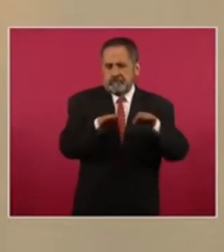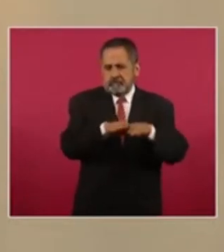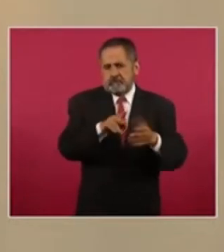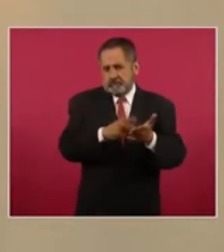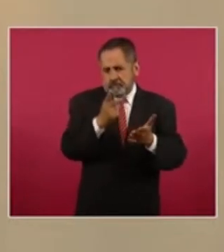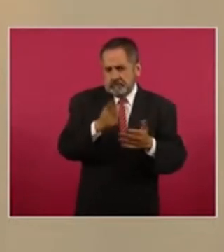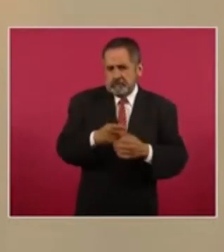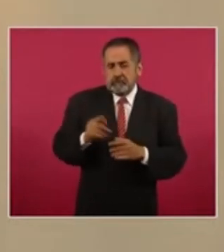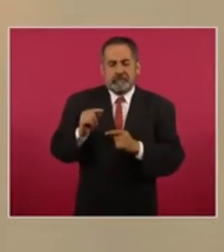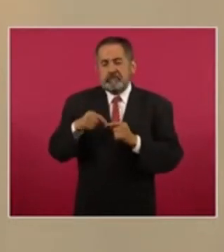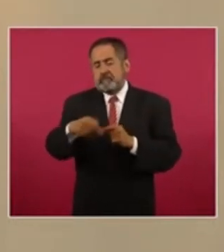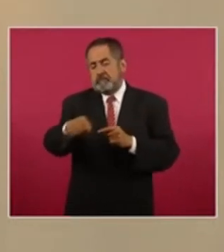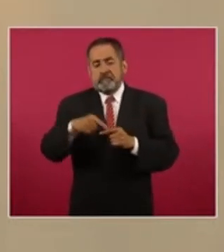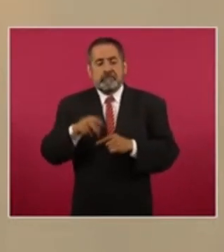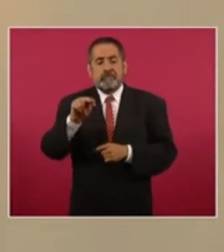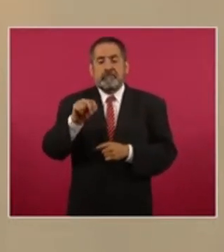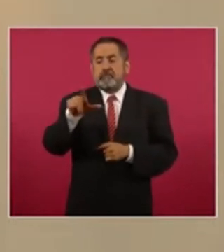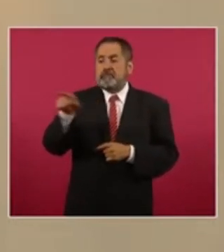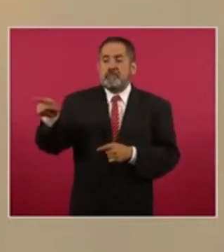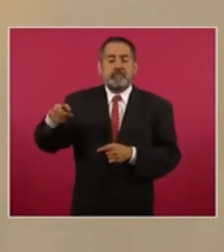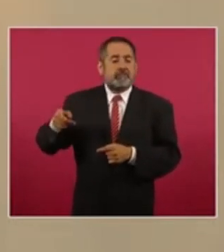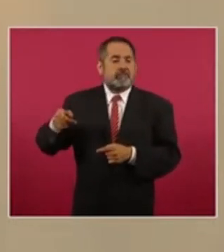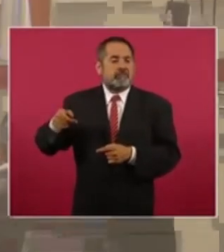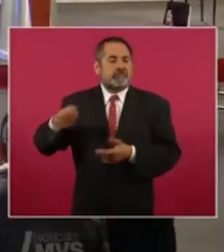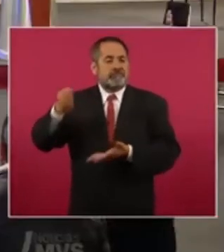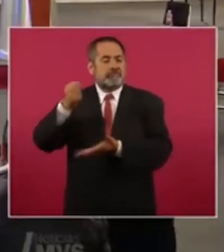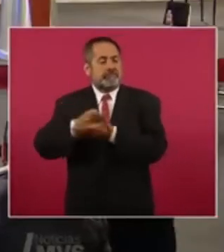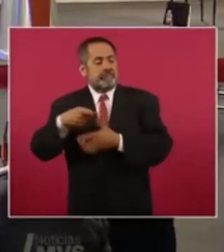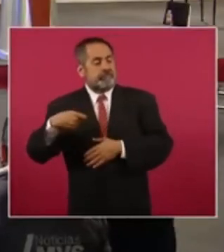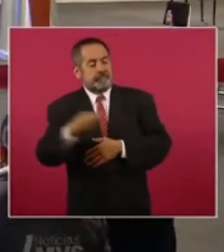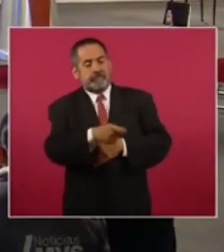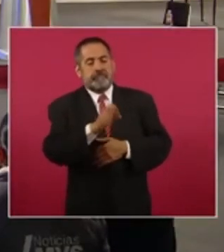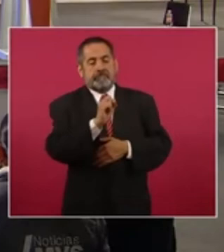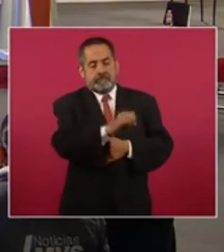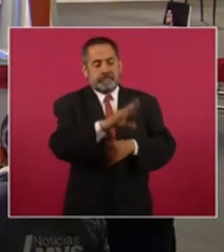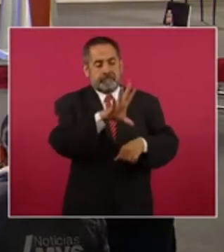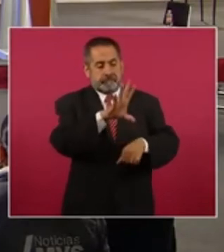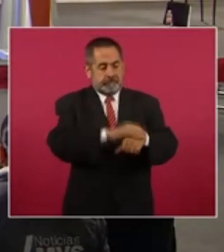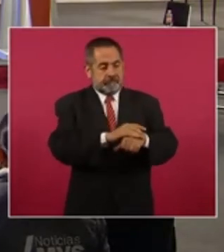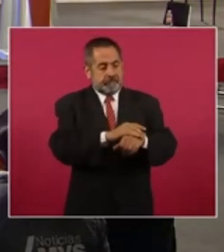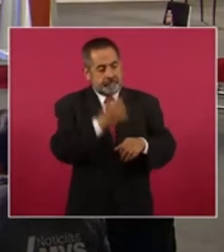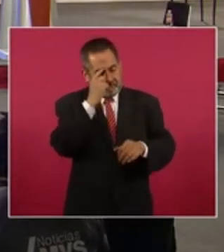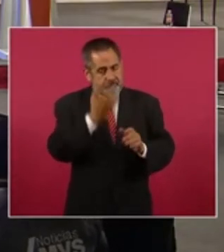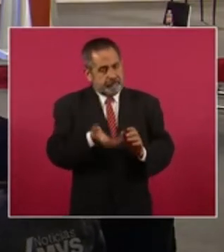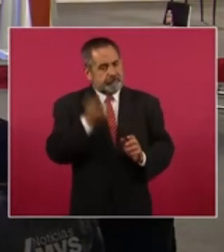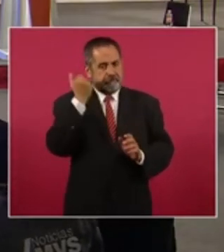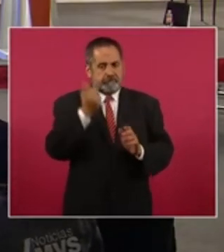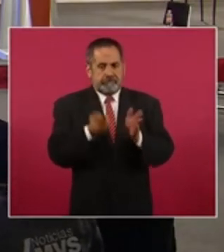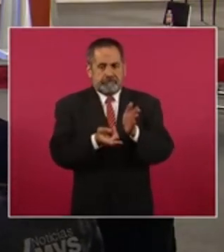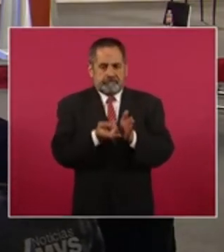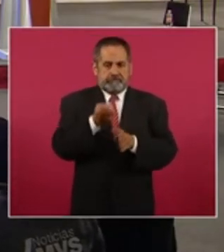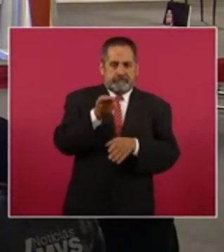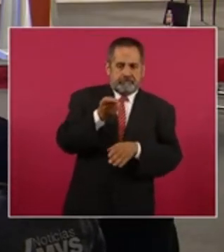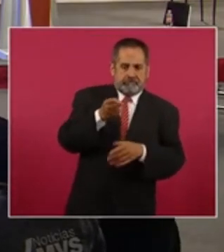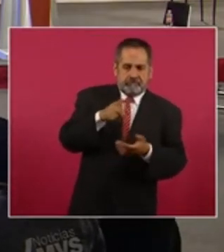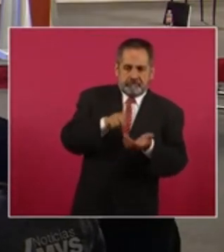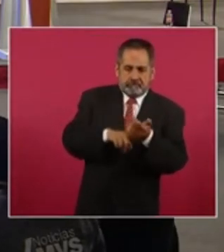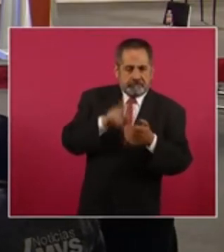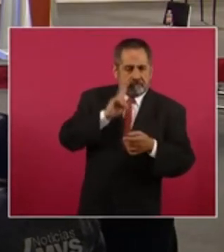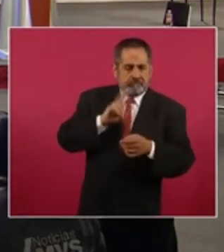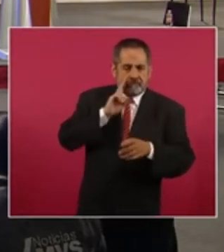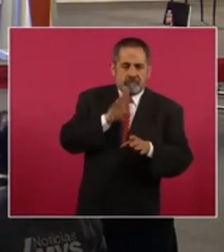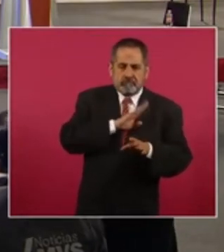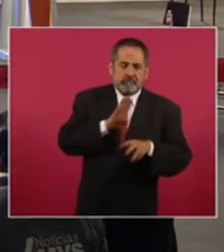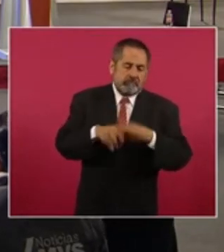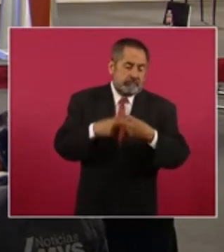Judicial de Nuevo León le conceda a la Fiscalía esta petición y se pueda proceder